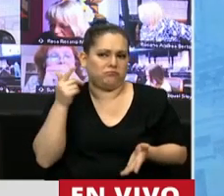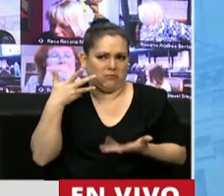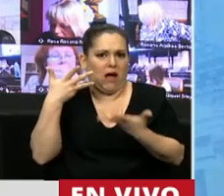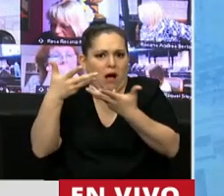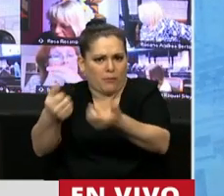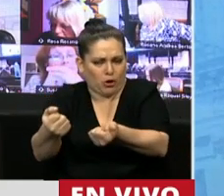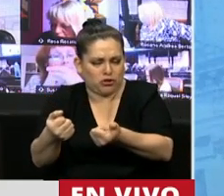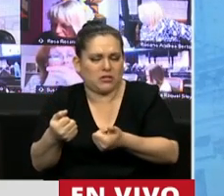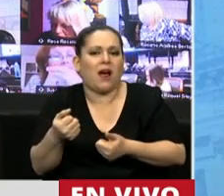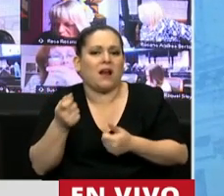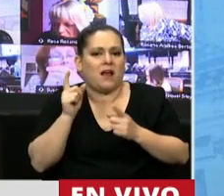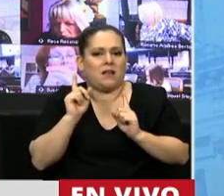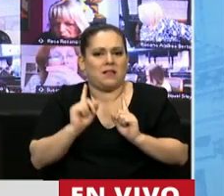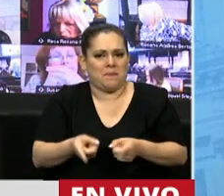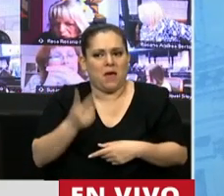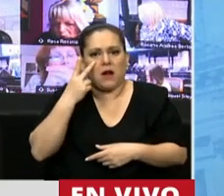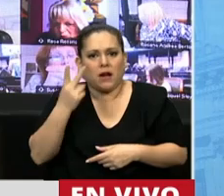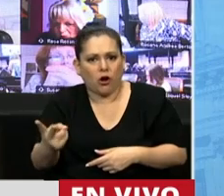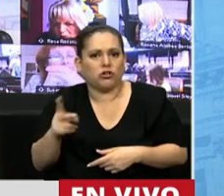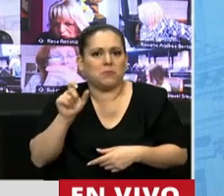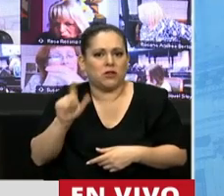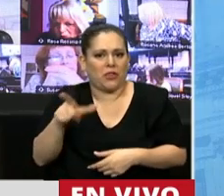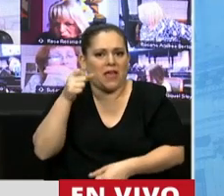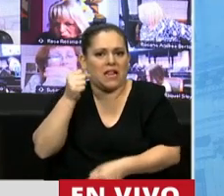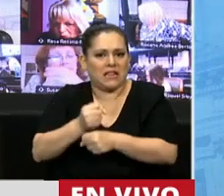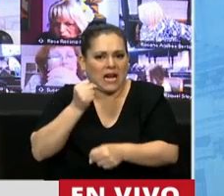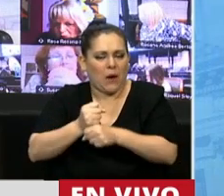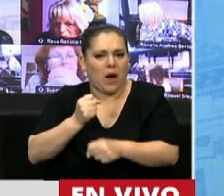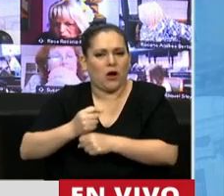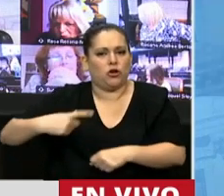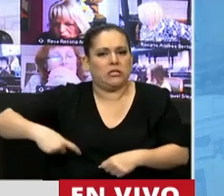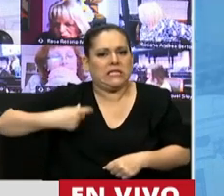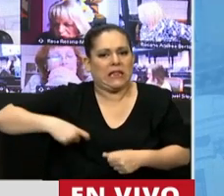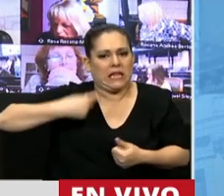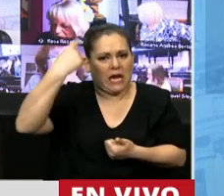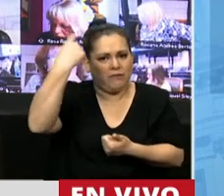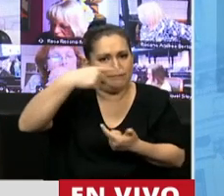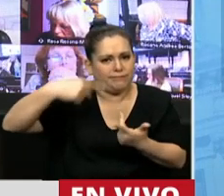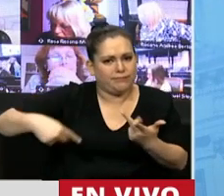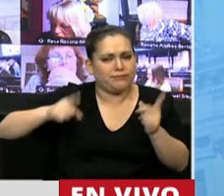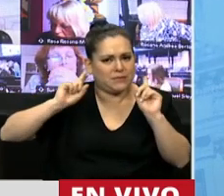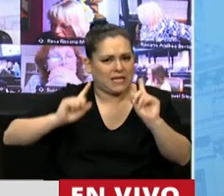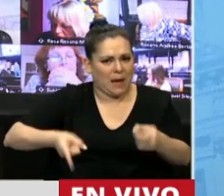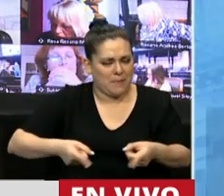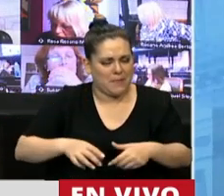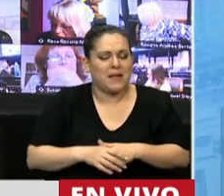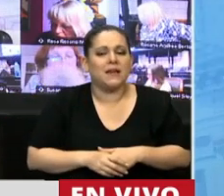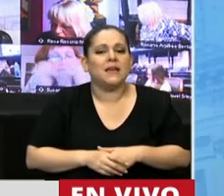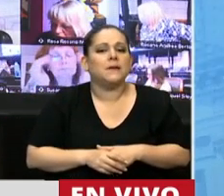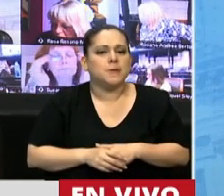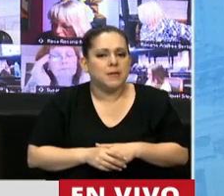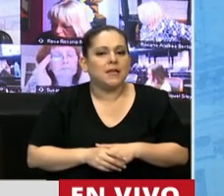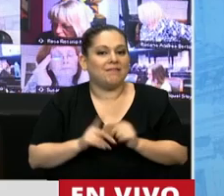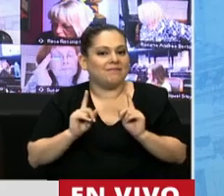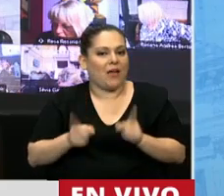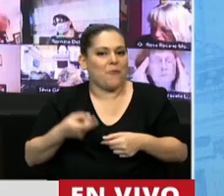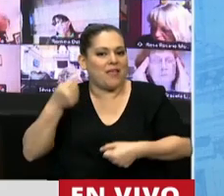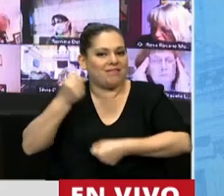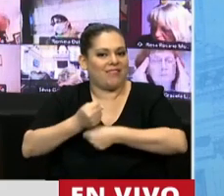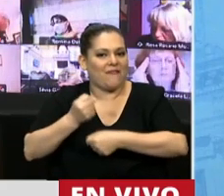al reconocimiento del trabajo intersindical y especialmente al trabajo de la